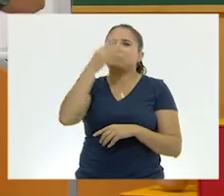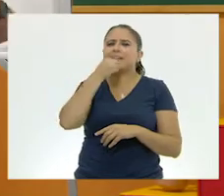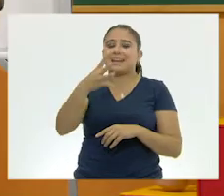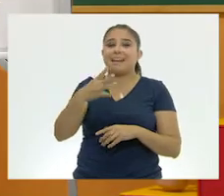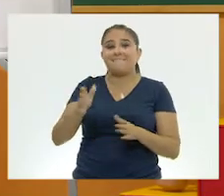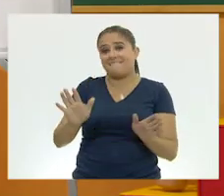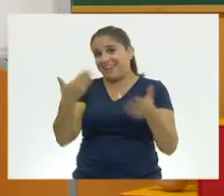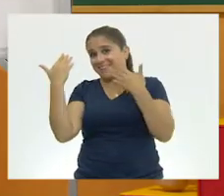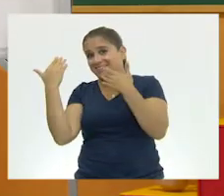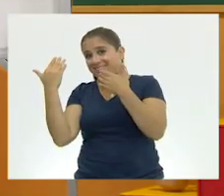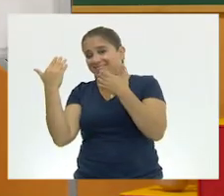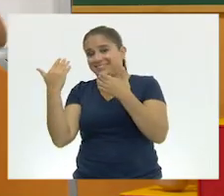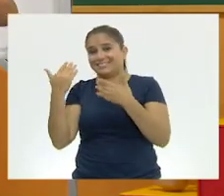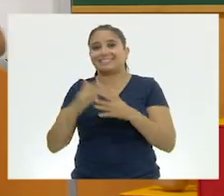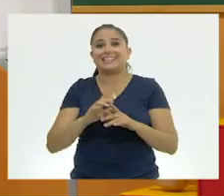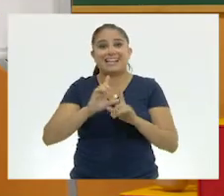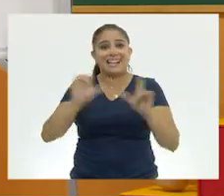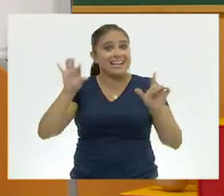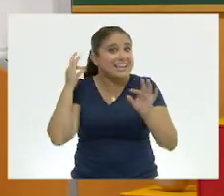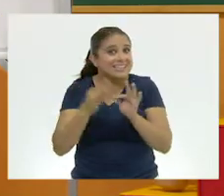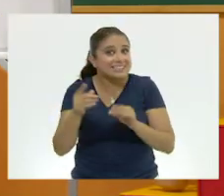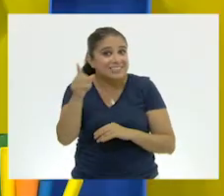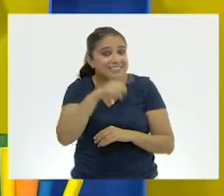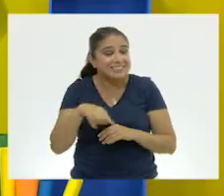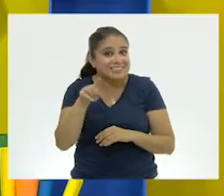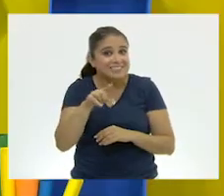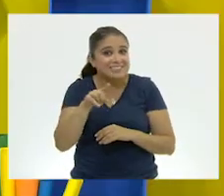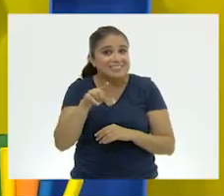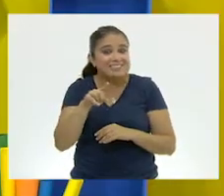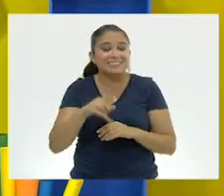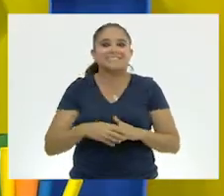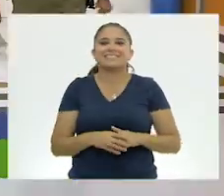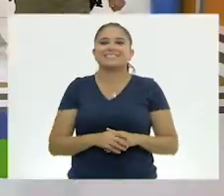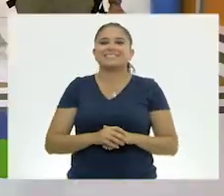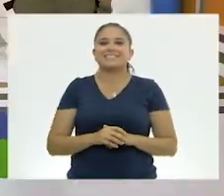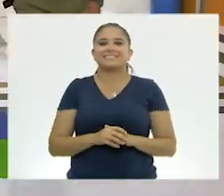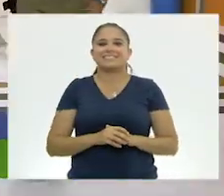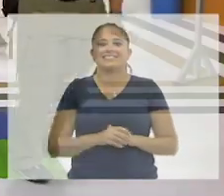que, ¡vámonos! ¿Estás lista? Estoy lista. ¡Vamos!